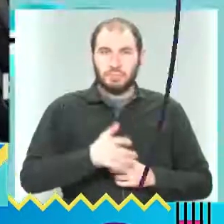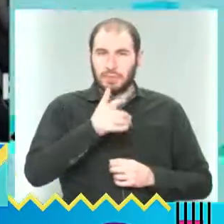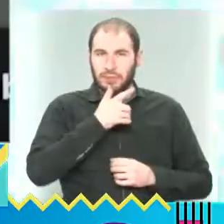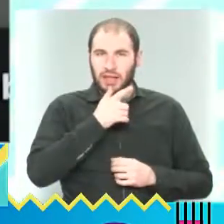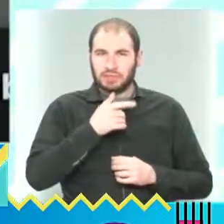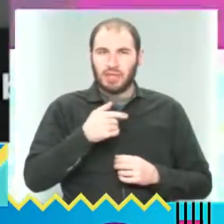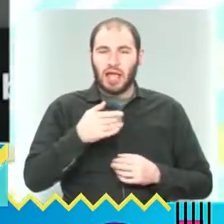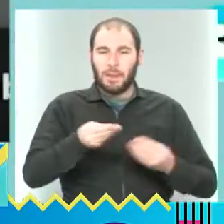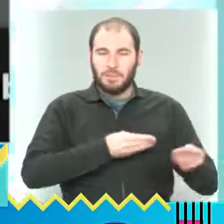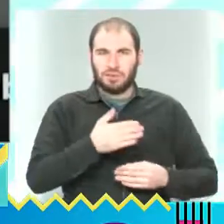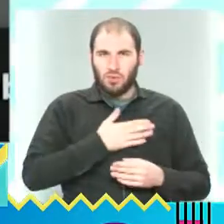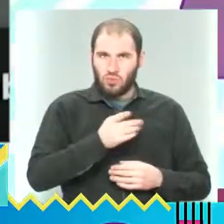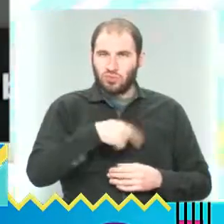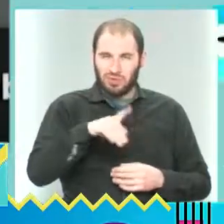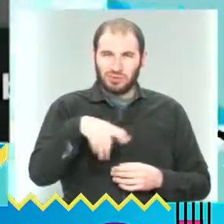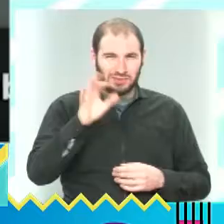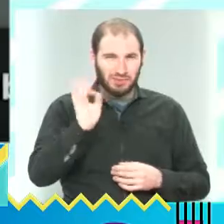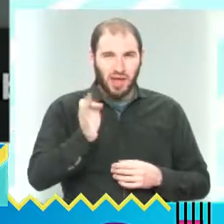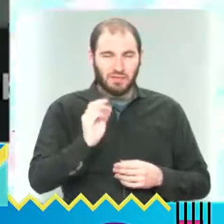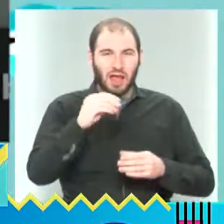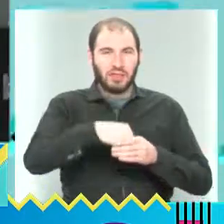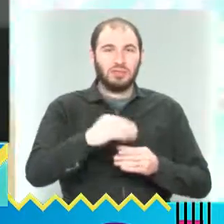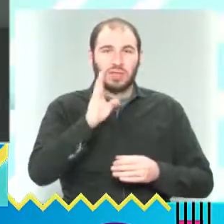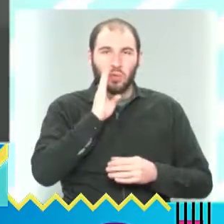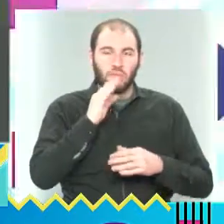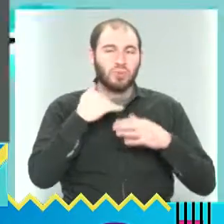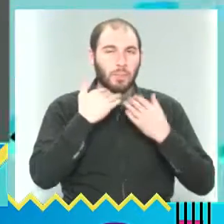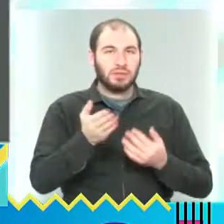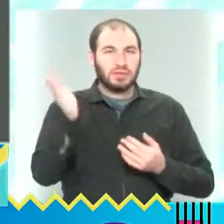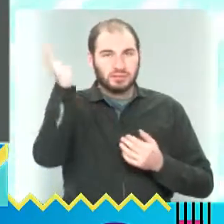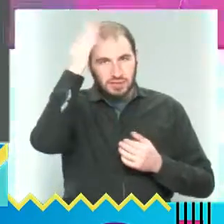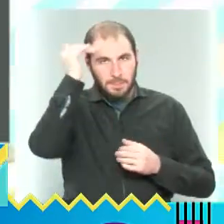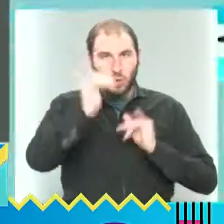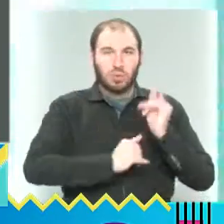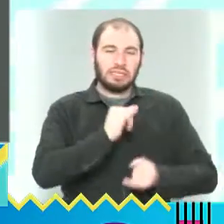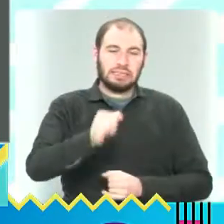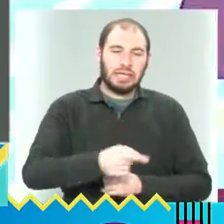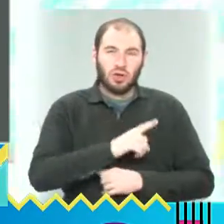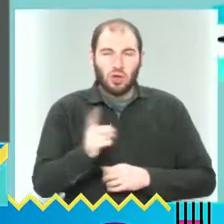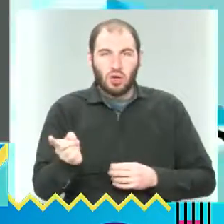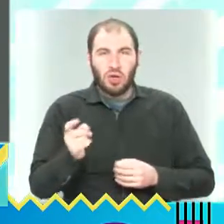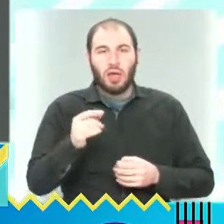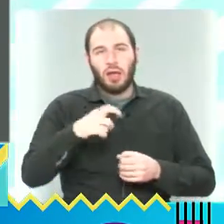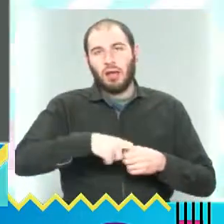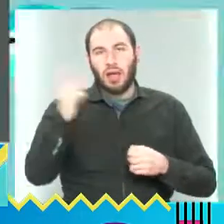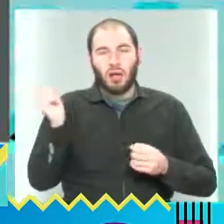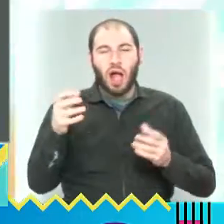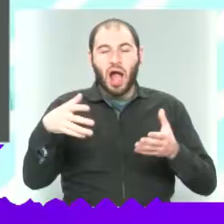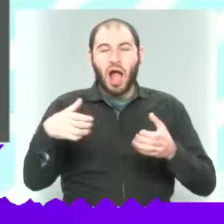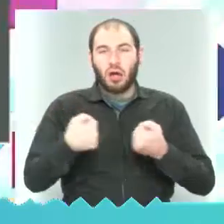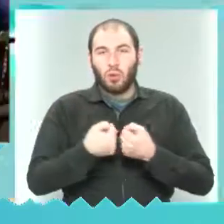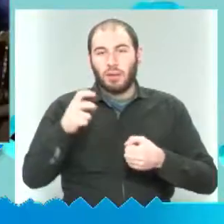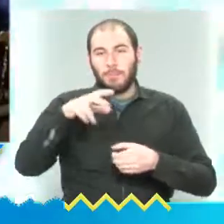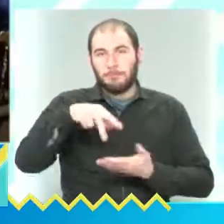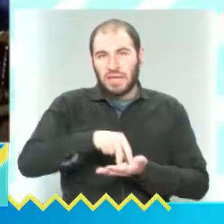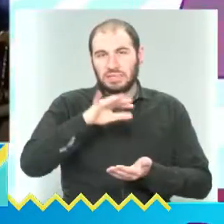las propias empresas tienen conciencia dentro de Estados Unidos, más allá que Trump diga o no diga que saca los pies del Acuerdo de París o no saca